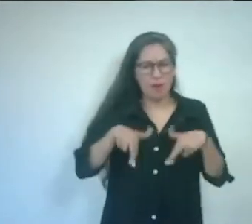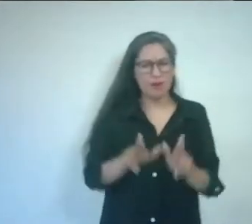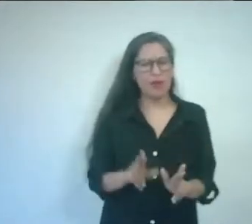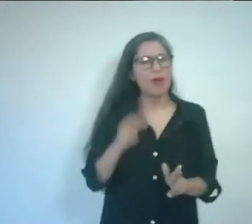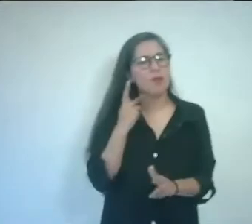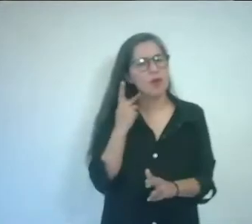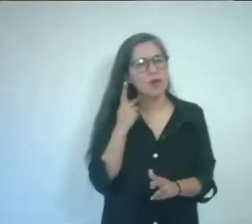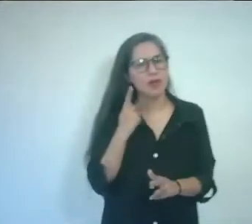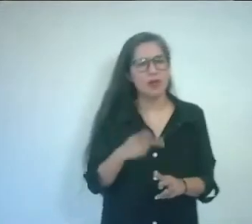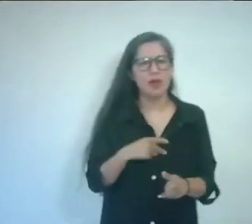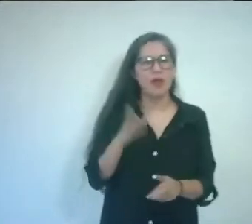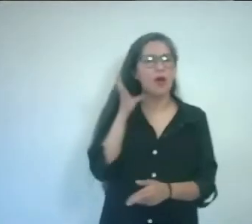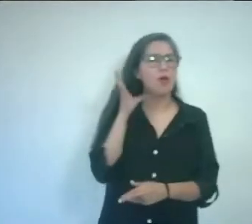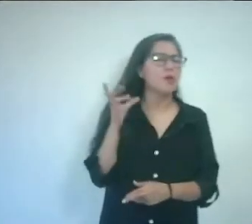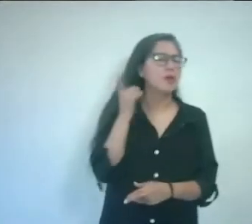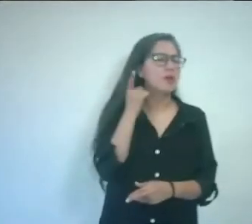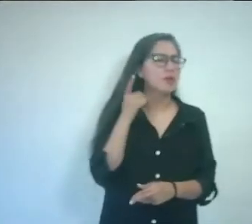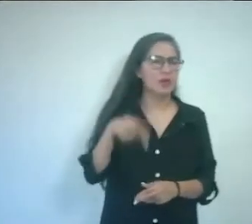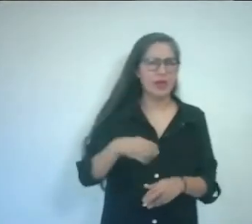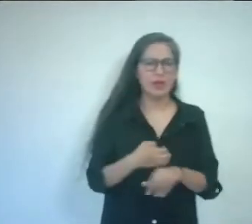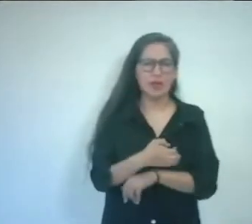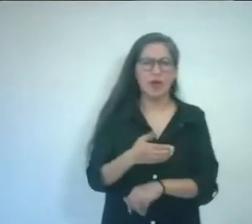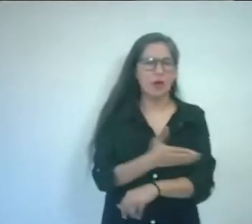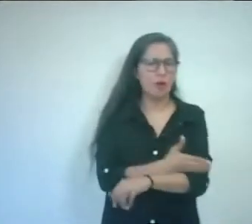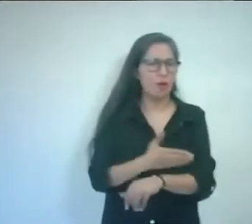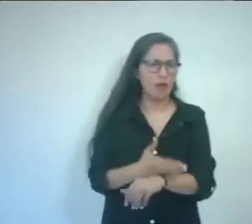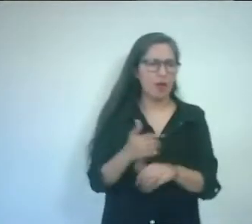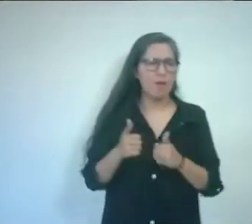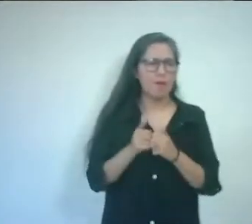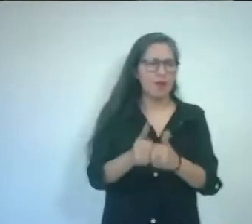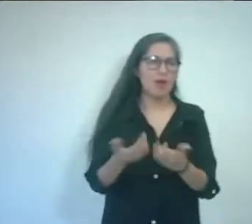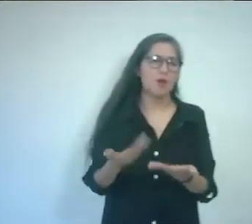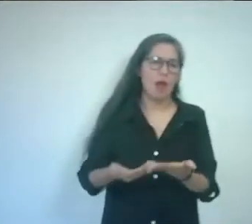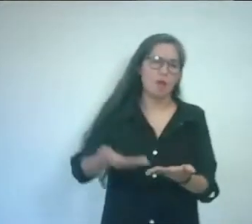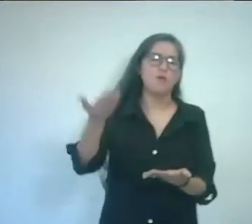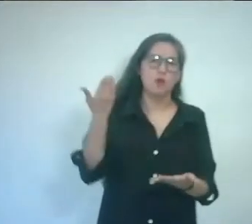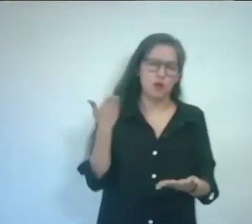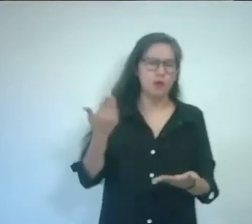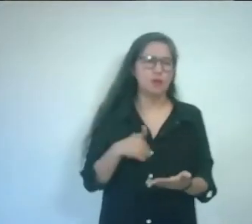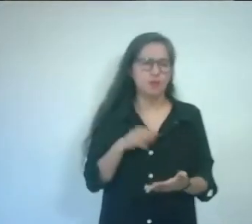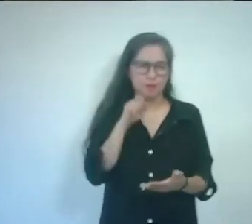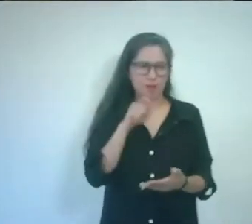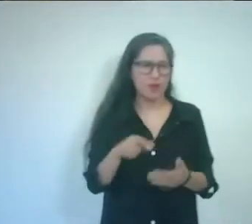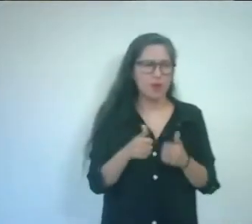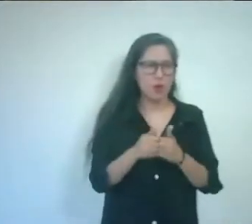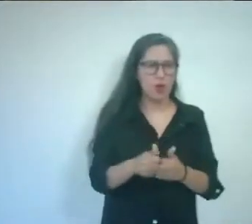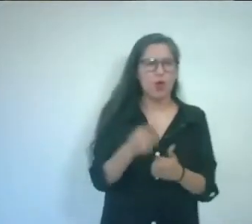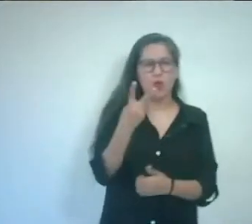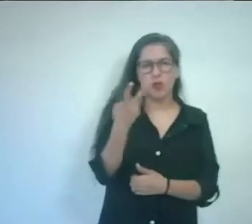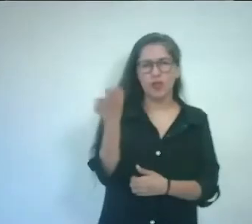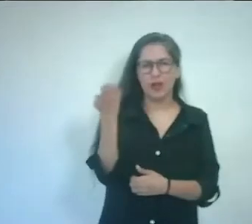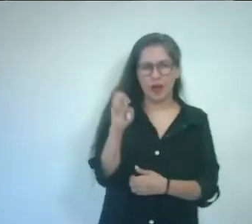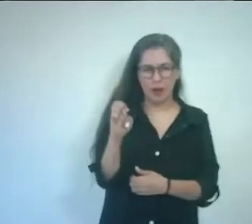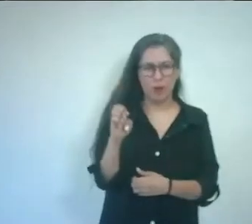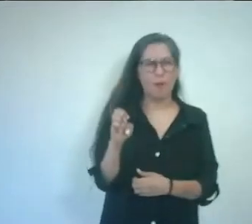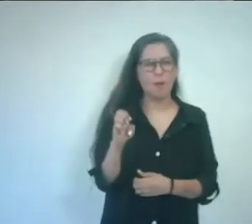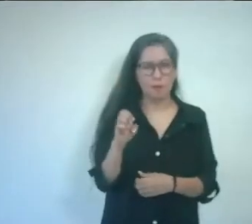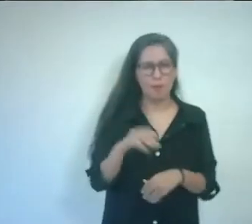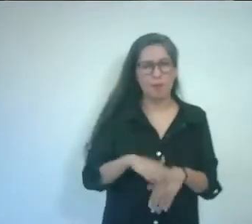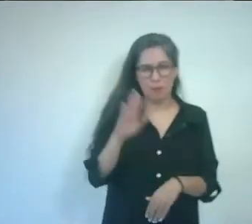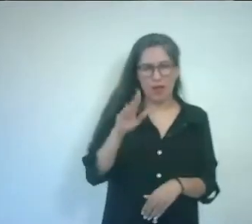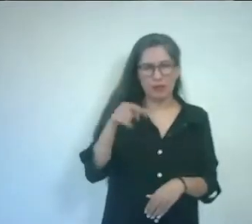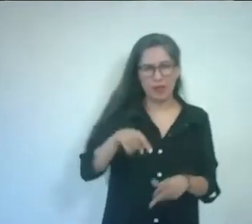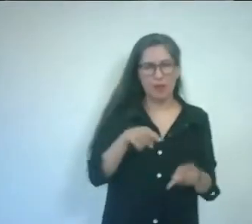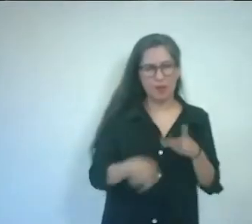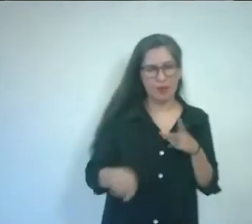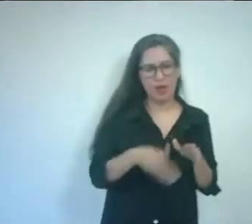políticos del Congreso del Estado, que nos han acompañado pues desde ya hace algún tiempo, desde el 2 de enero particularmente, cuando inició